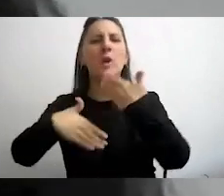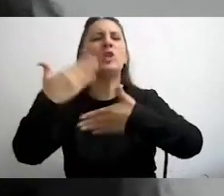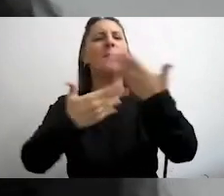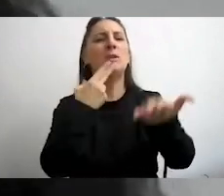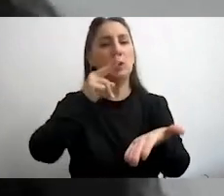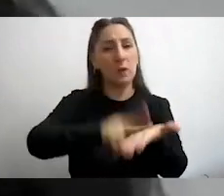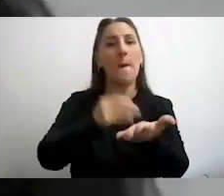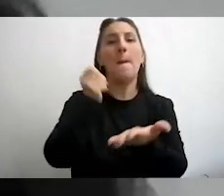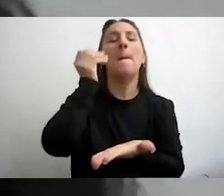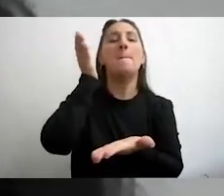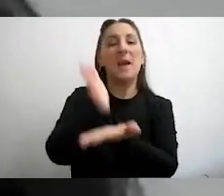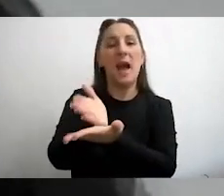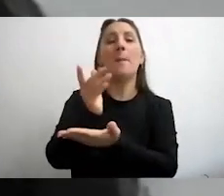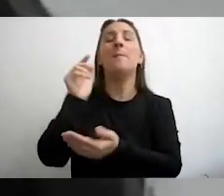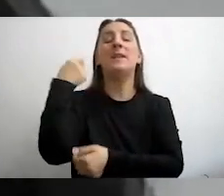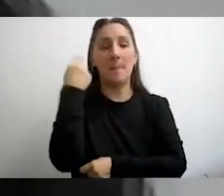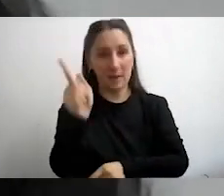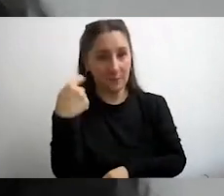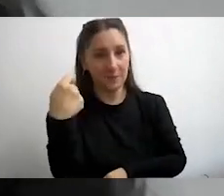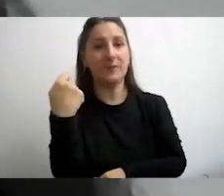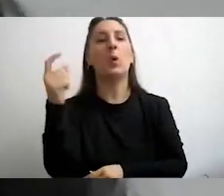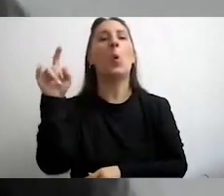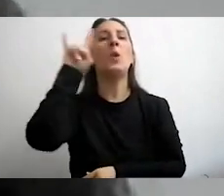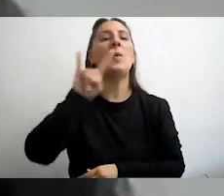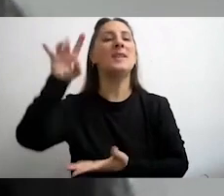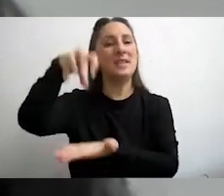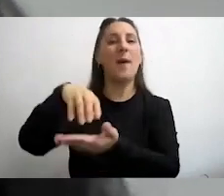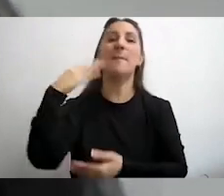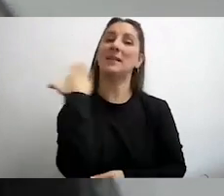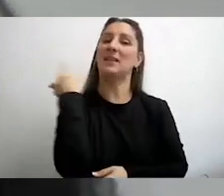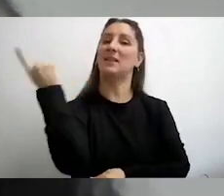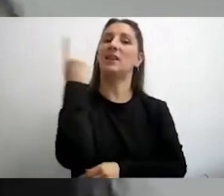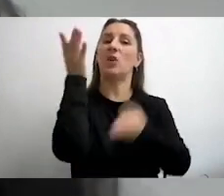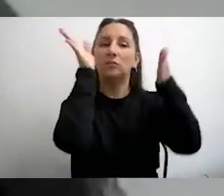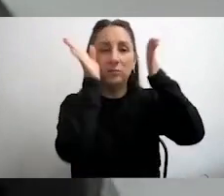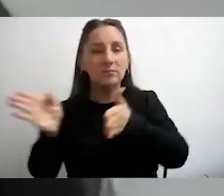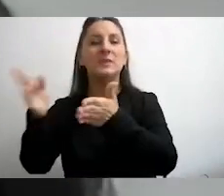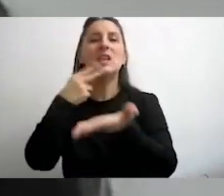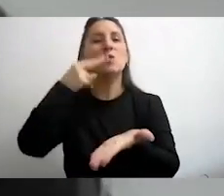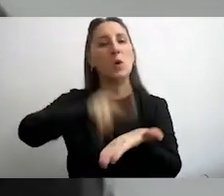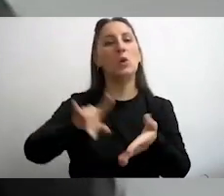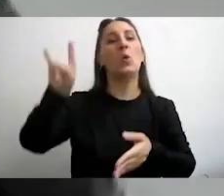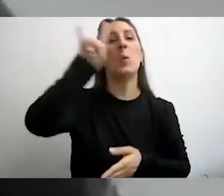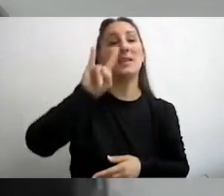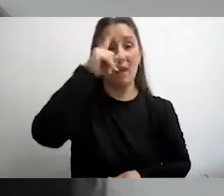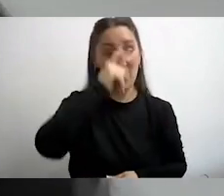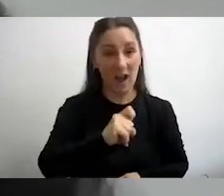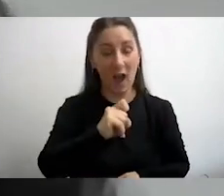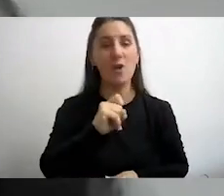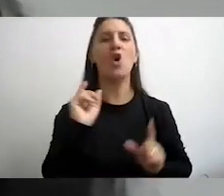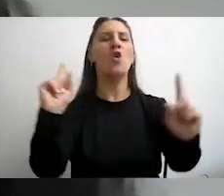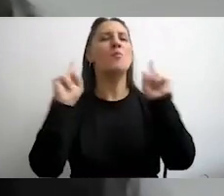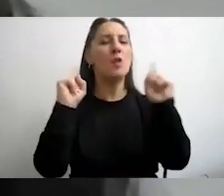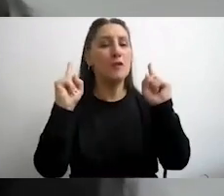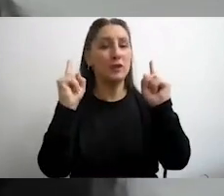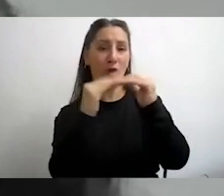penal tributario y previsional de la Universidad de La Matanza, directora en la especialización en impuestos, Universidad de Belgrano, profesora de